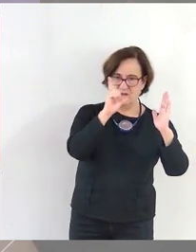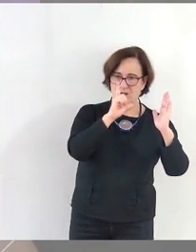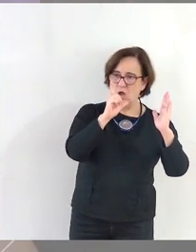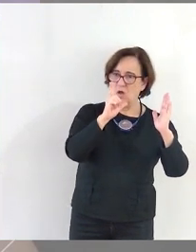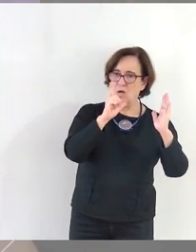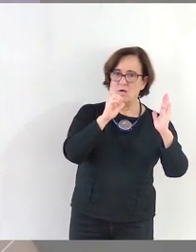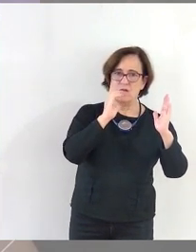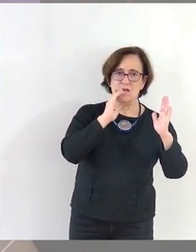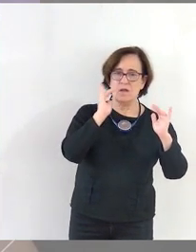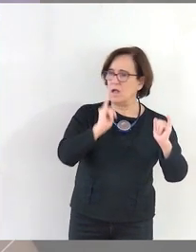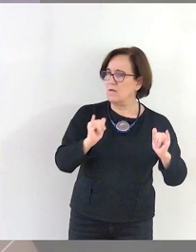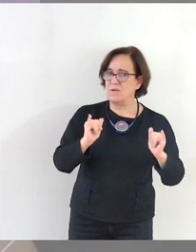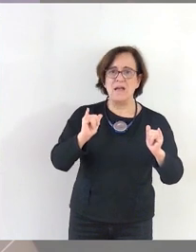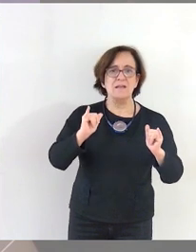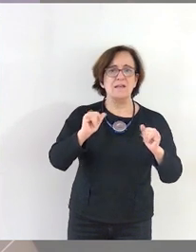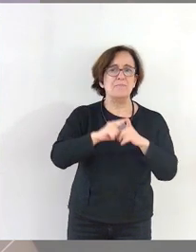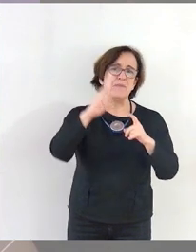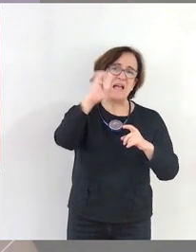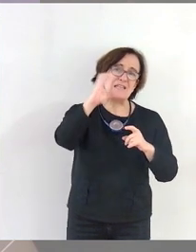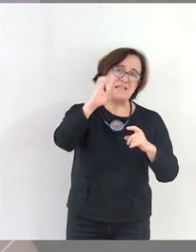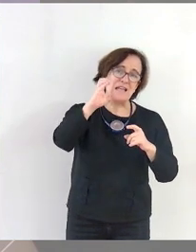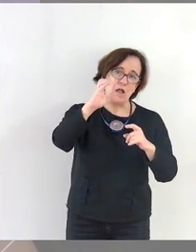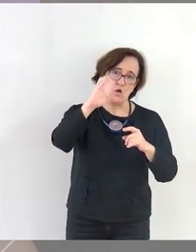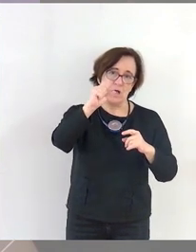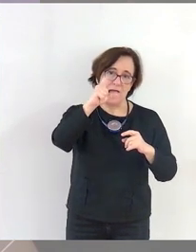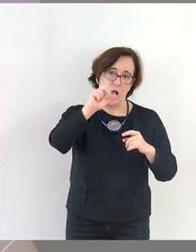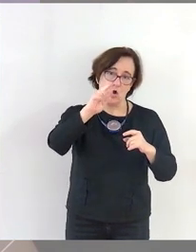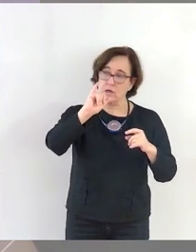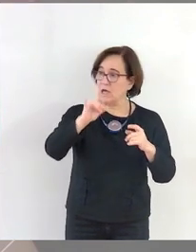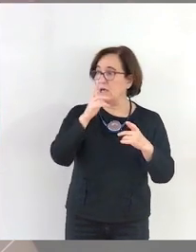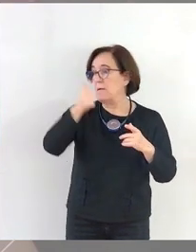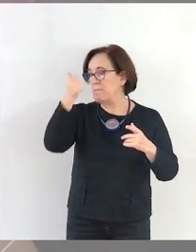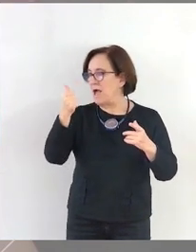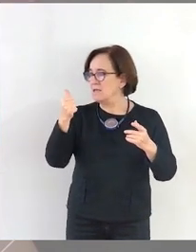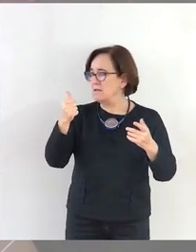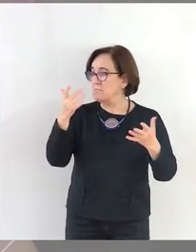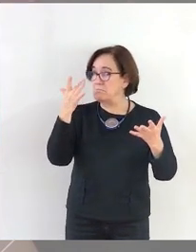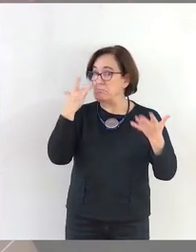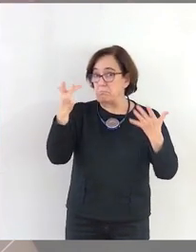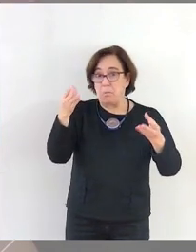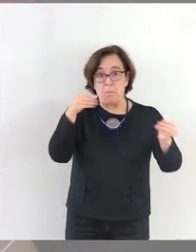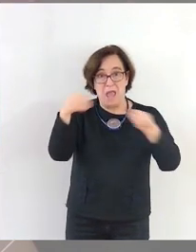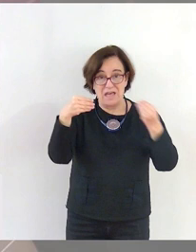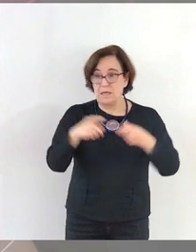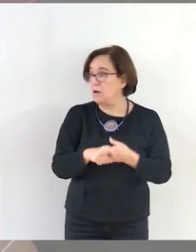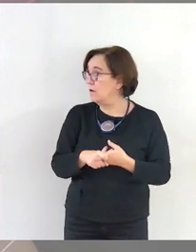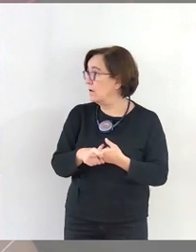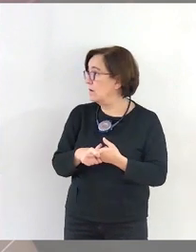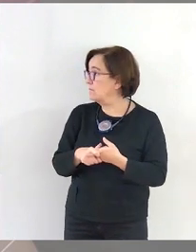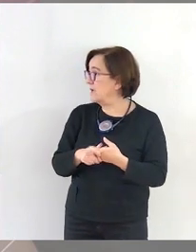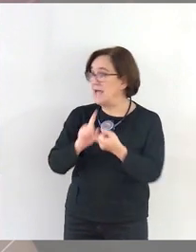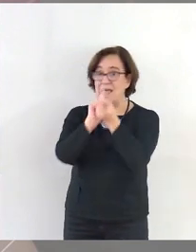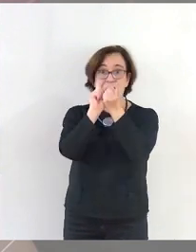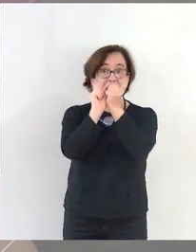energía él utiliza calorías porque es más más plástico eh dice que el